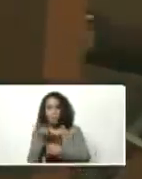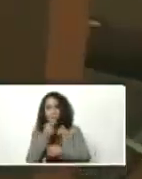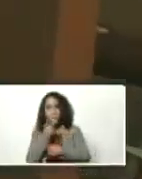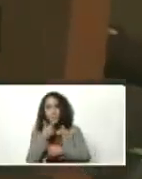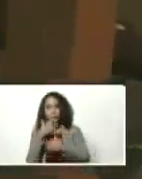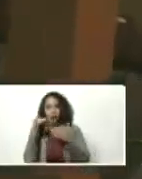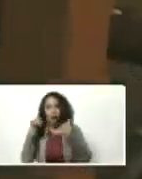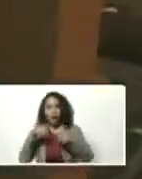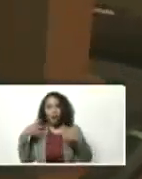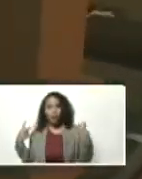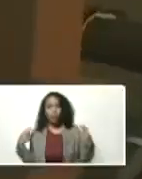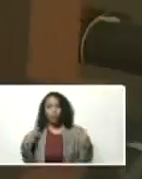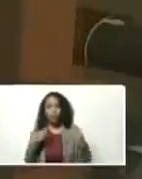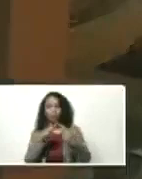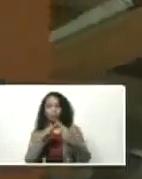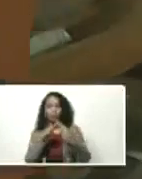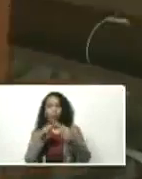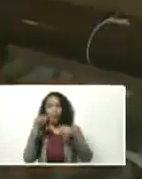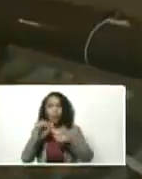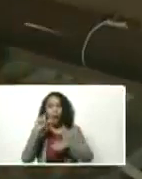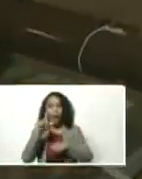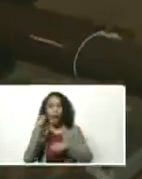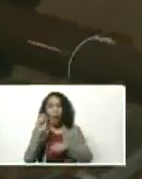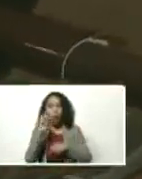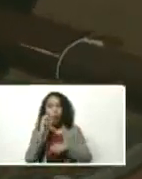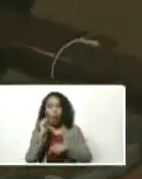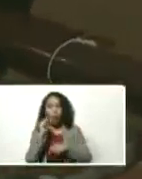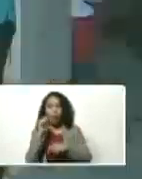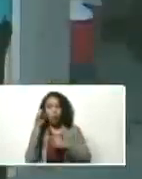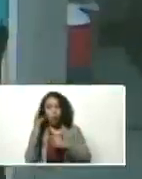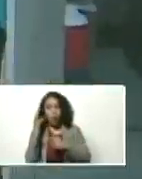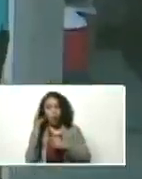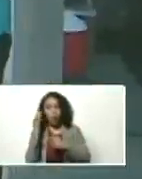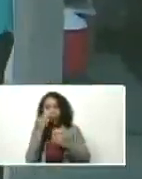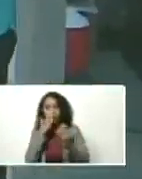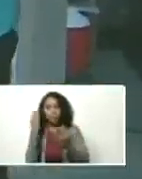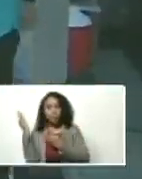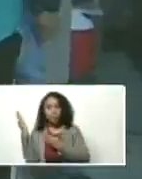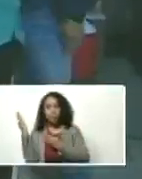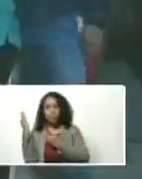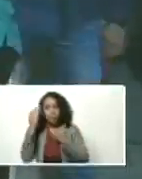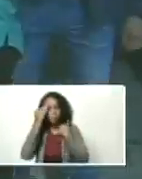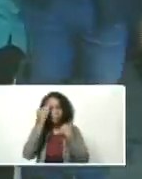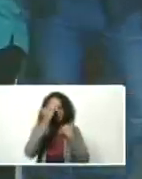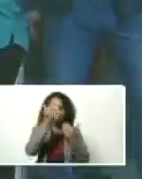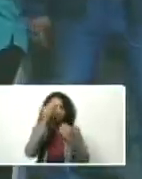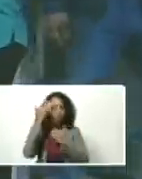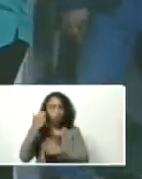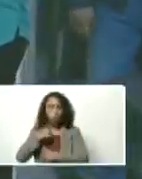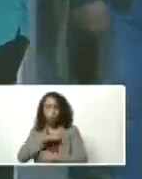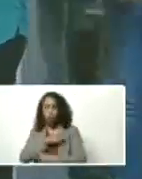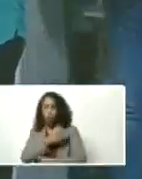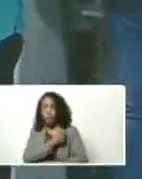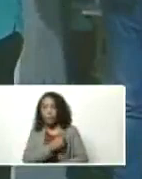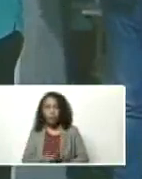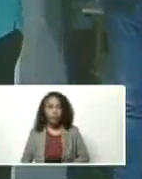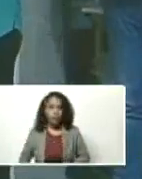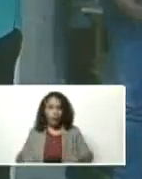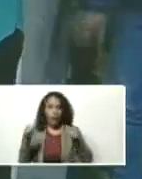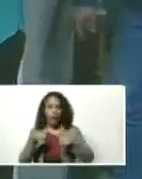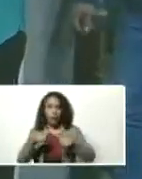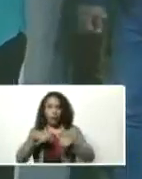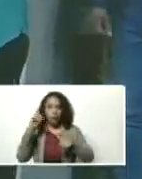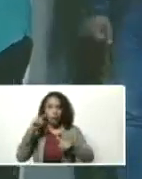Aquí nos conseguimos a Laura Sarmiento. Laura, saluda a nuestro presidente. Y también aquí está